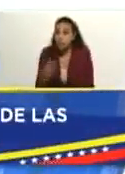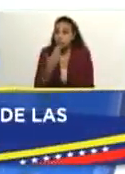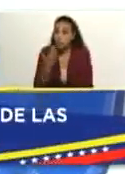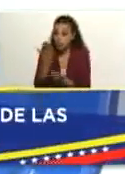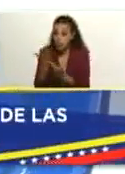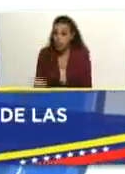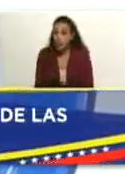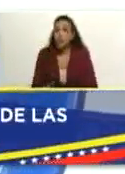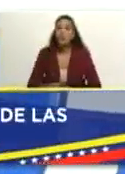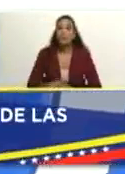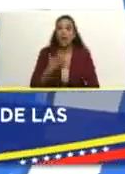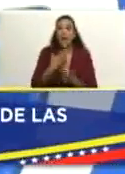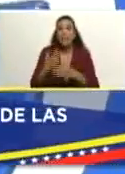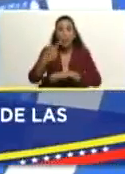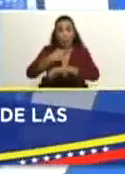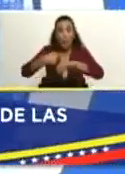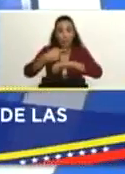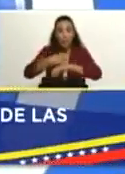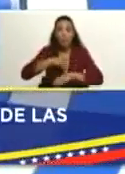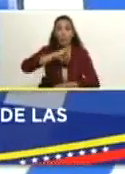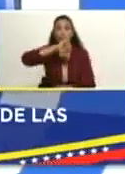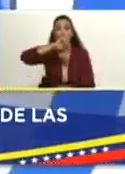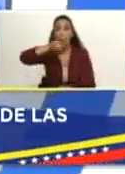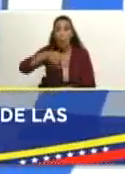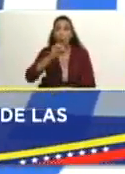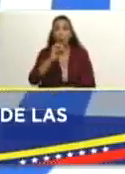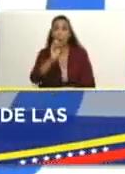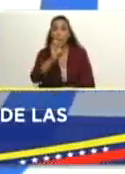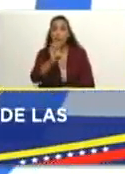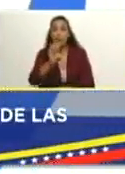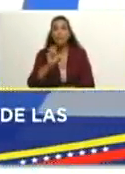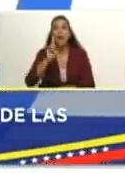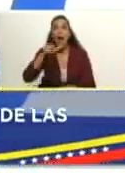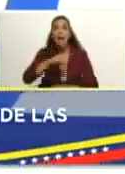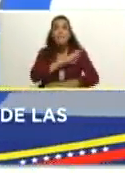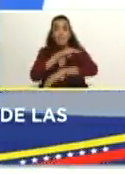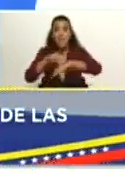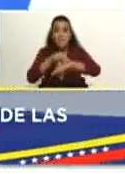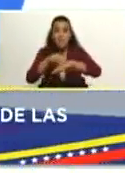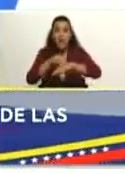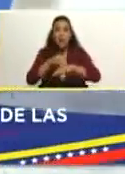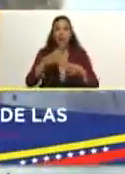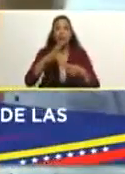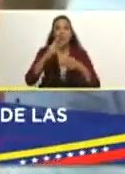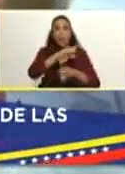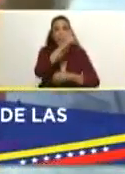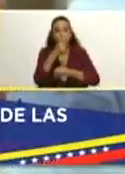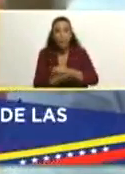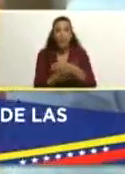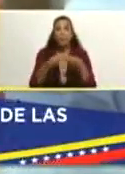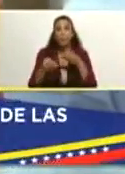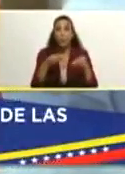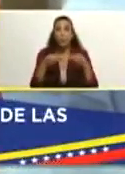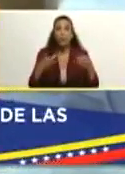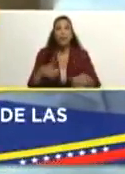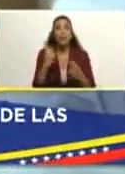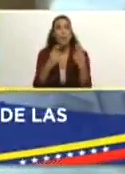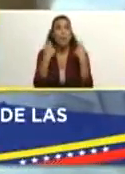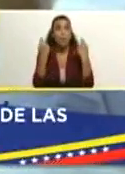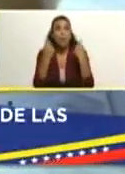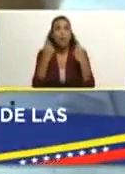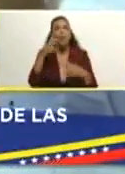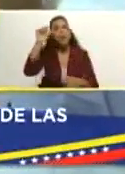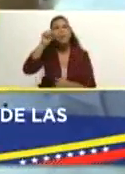Nicolás Maduro Moro, a nuestro gobernador José Alejandro Terán, al Ministerio del Poder Popular para la Educación, al Poder Popular que está